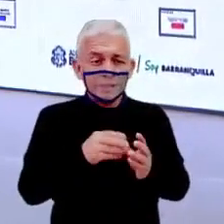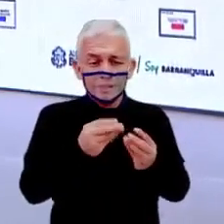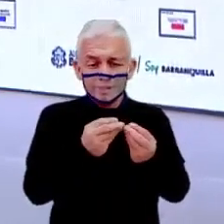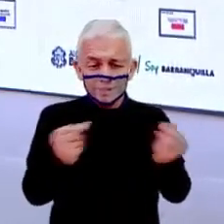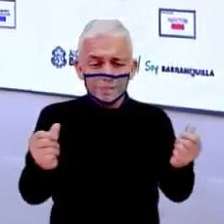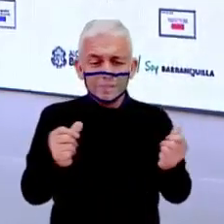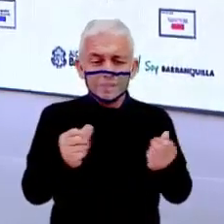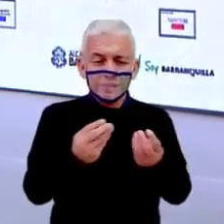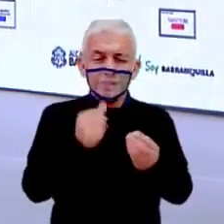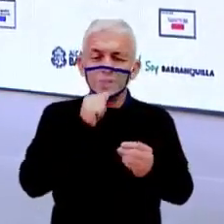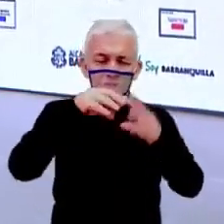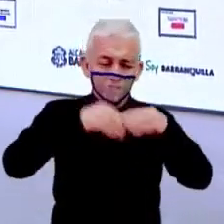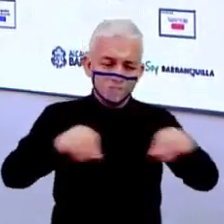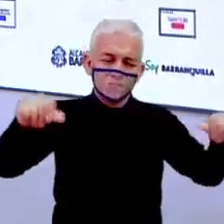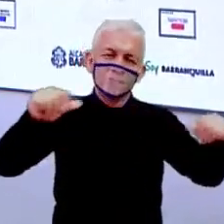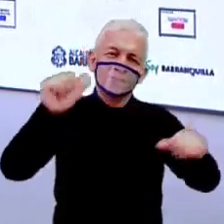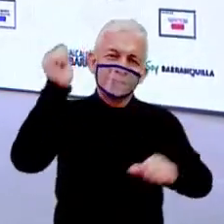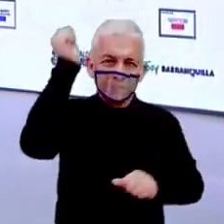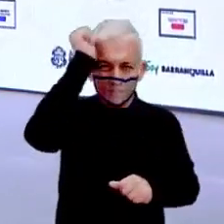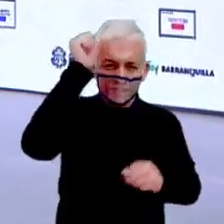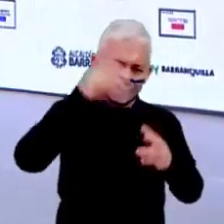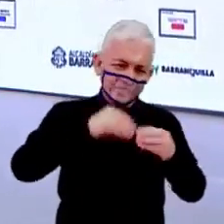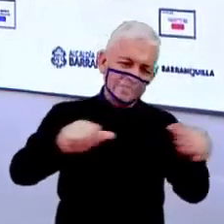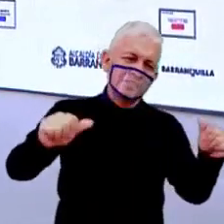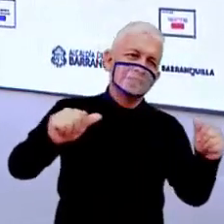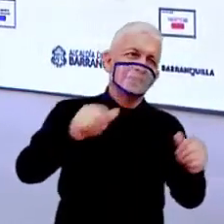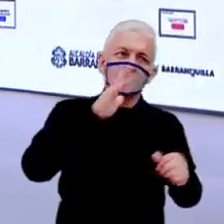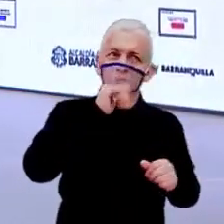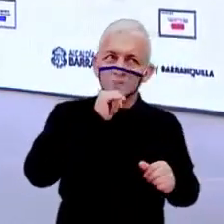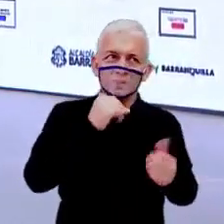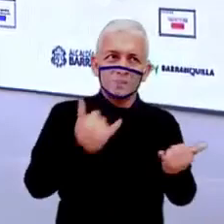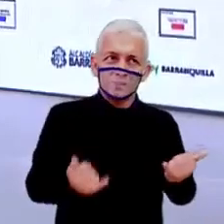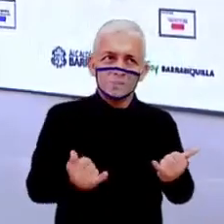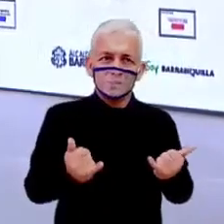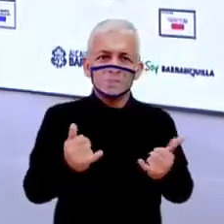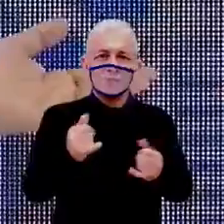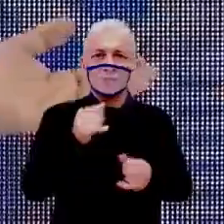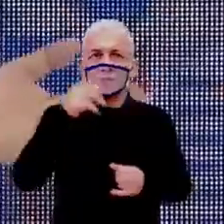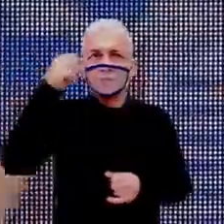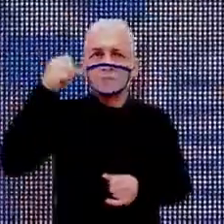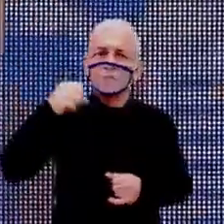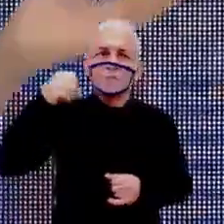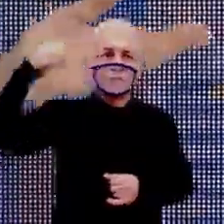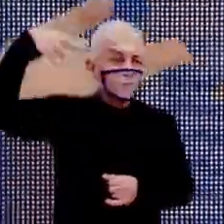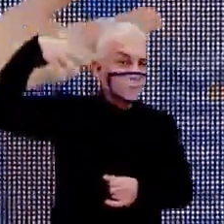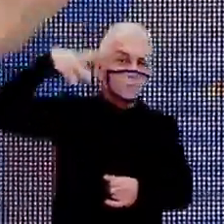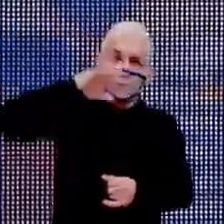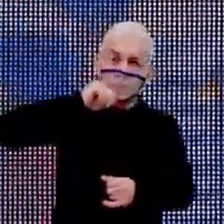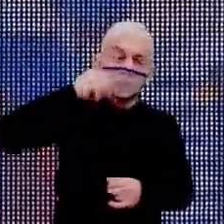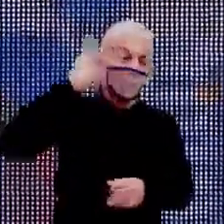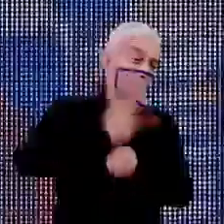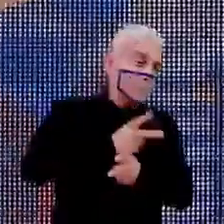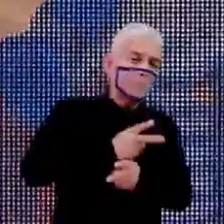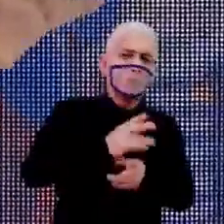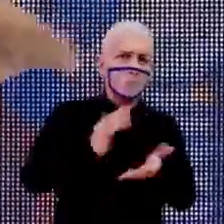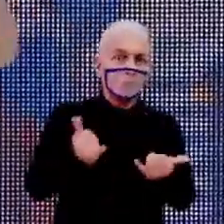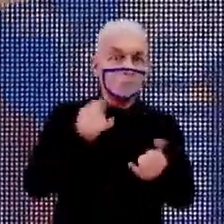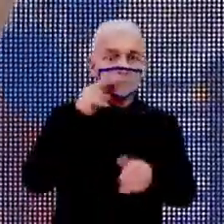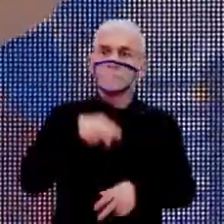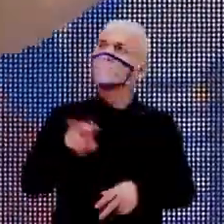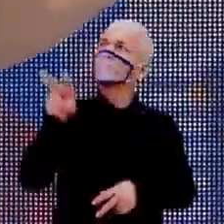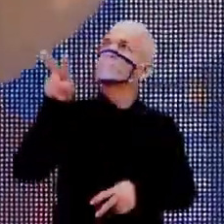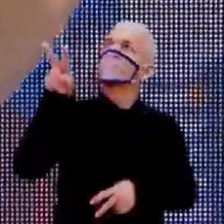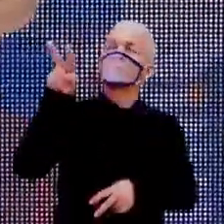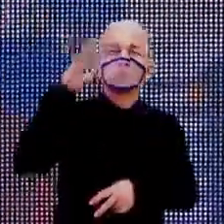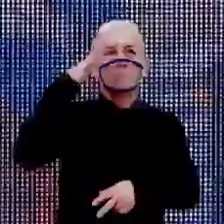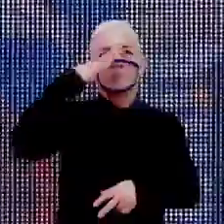tierra, barro y oscuridad, porque no había tampoco alumbrado público. Pero ahora ustedes van